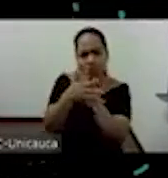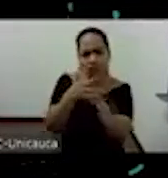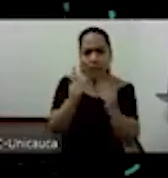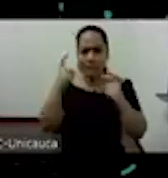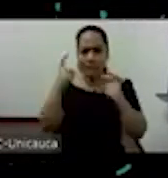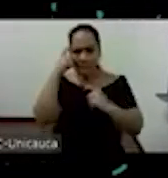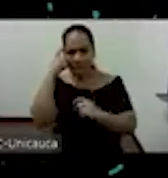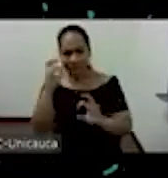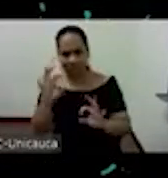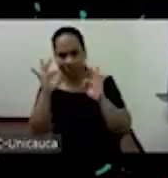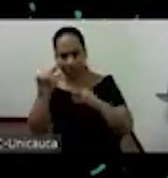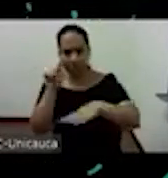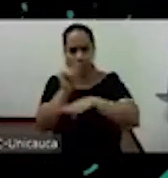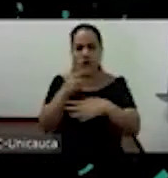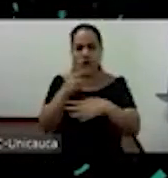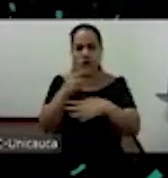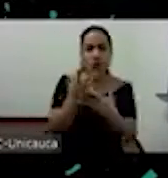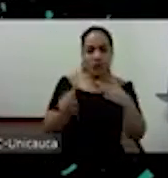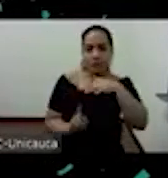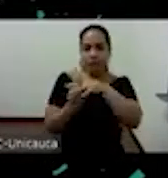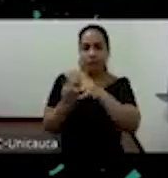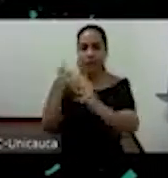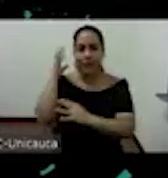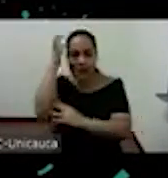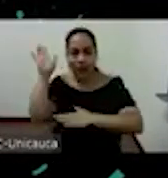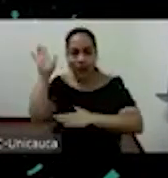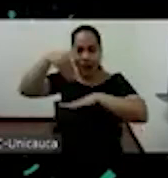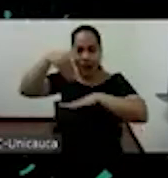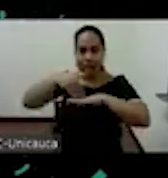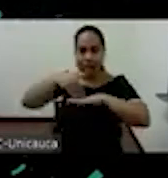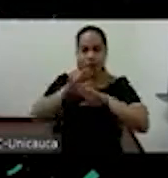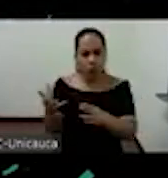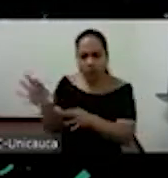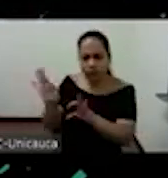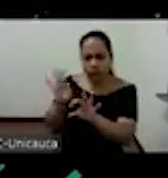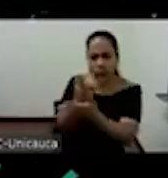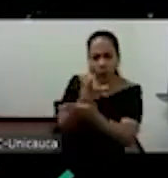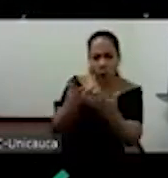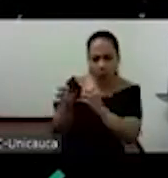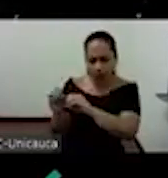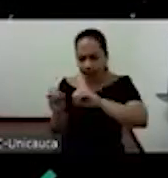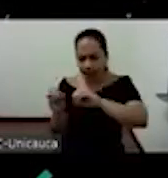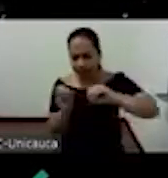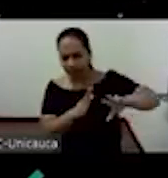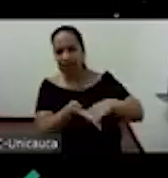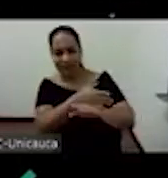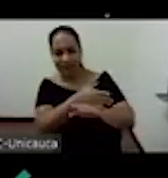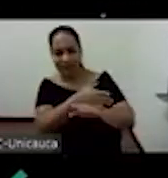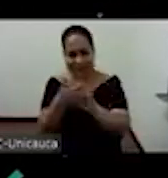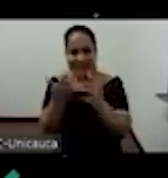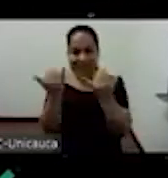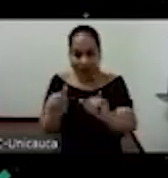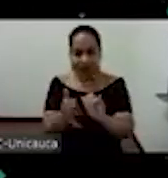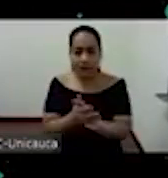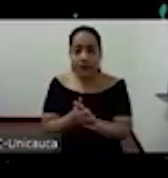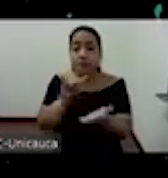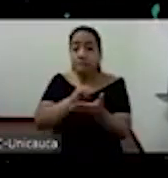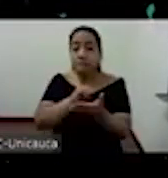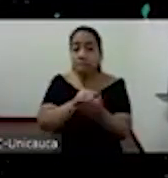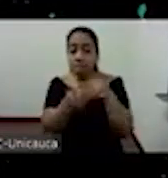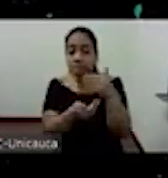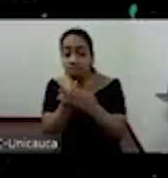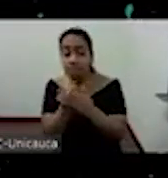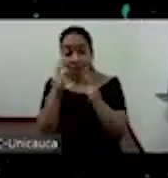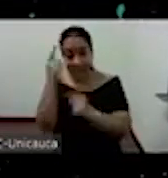críticos eurocéntricos que las despojan de todo el valor y sentir que había mencionado anteriormente. En la medida en que hay saberes de